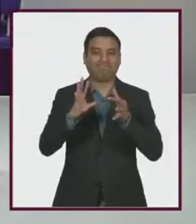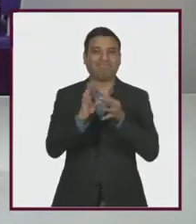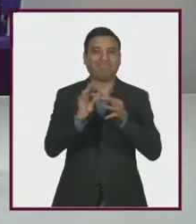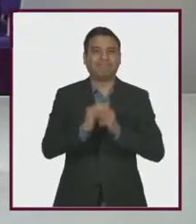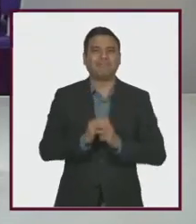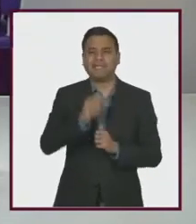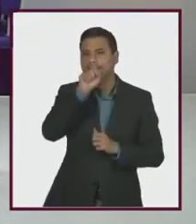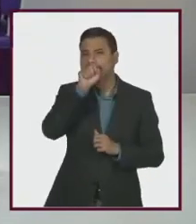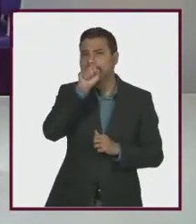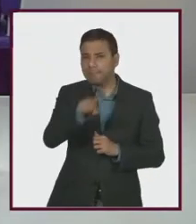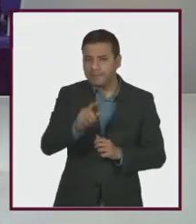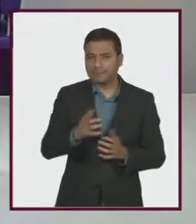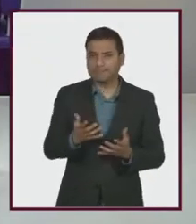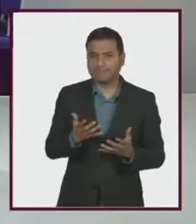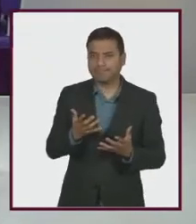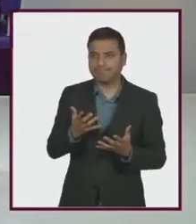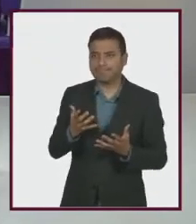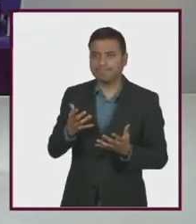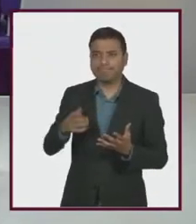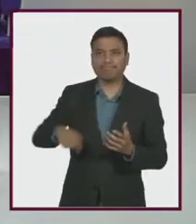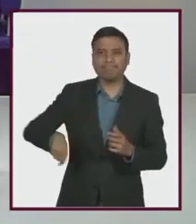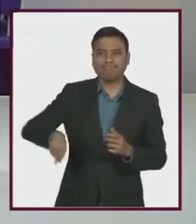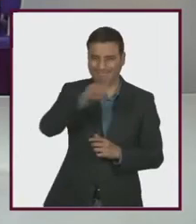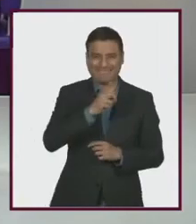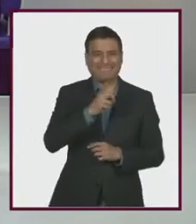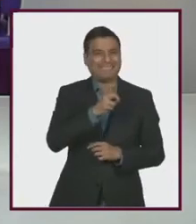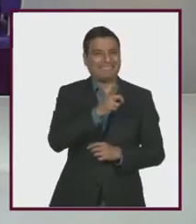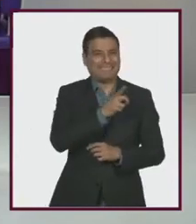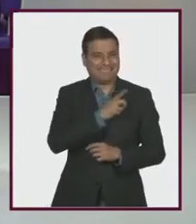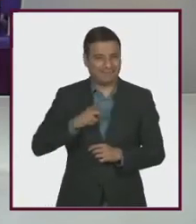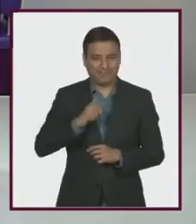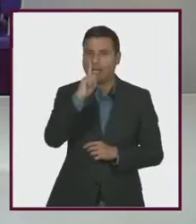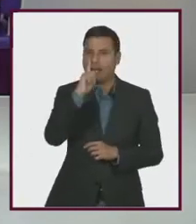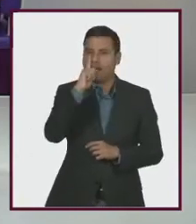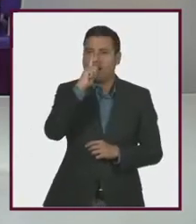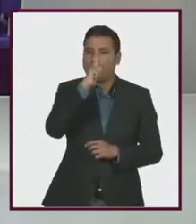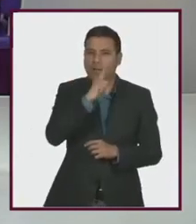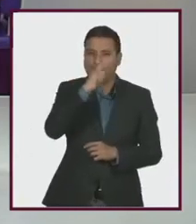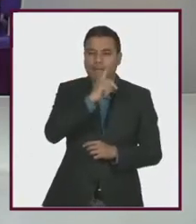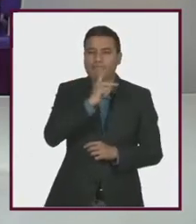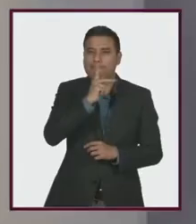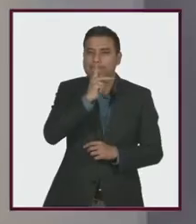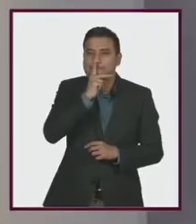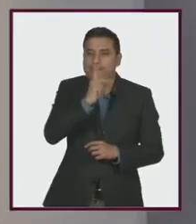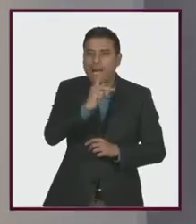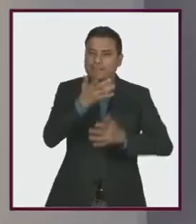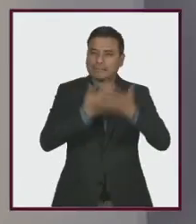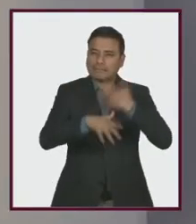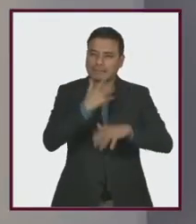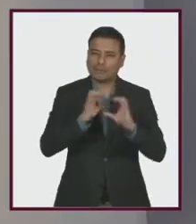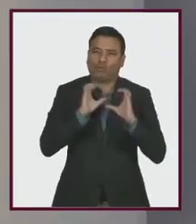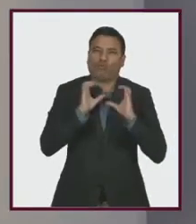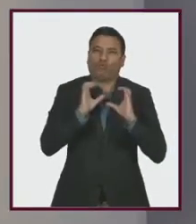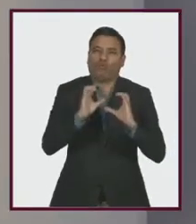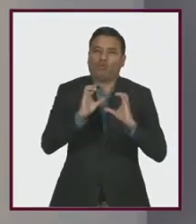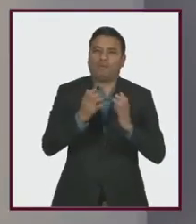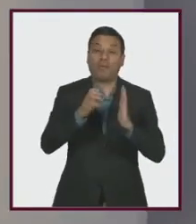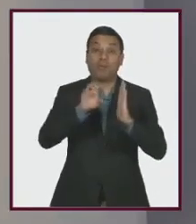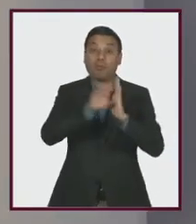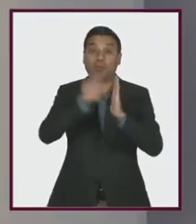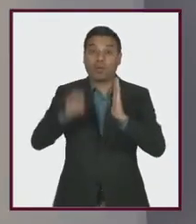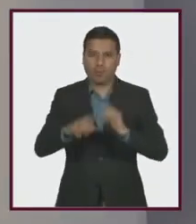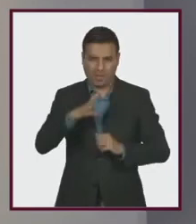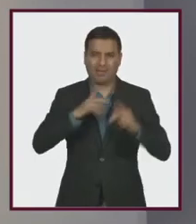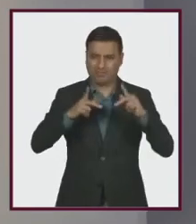buscando es empezar a cambiar un poco el lenguaje para no estigmatizar a las personas que consumen por un lado y que sí tienen